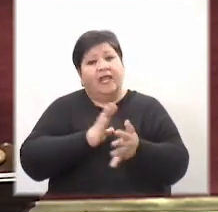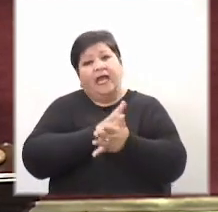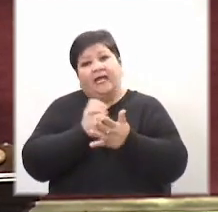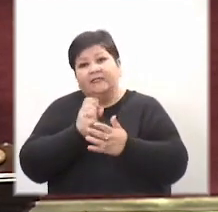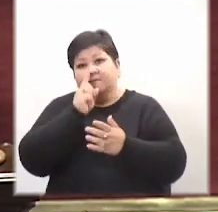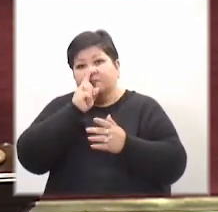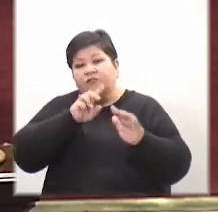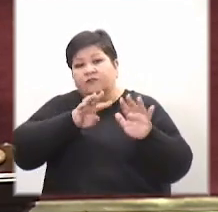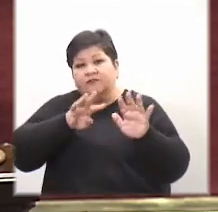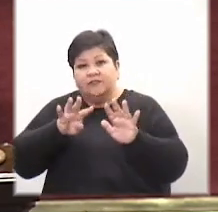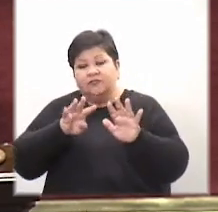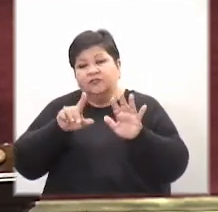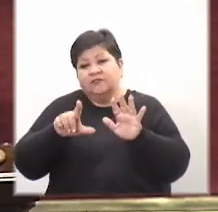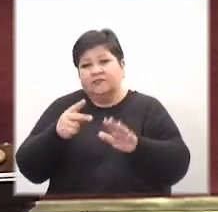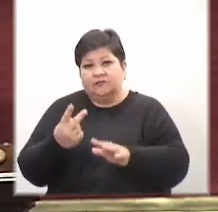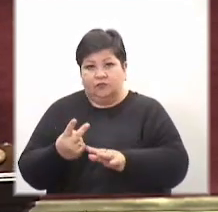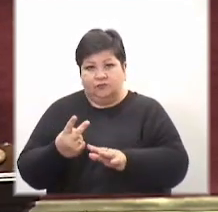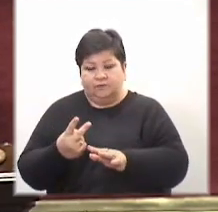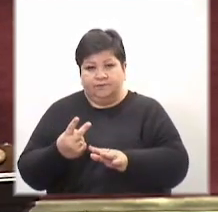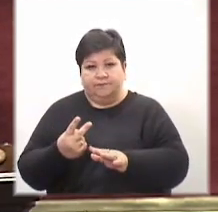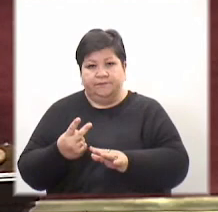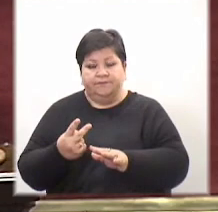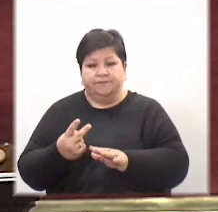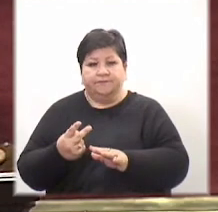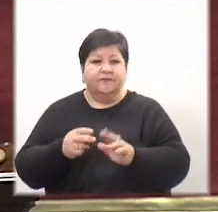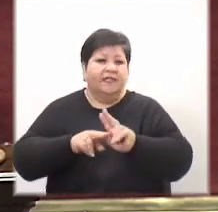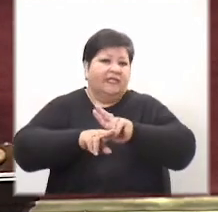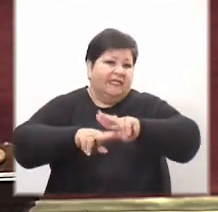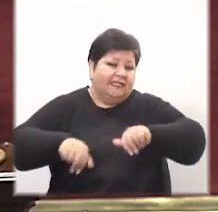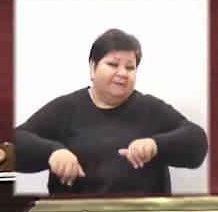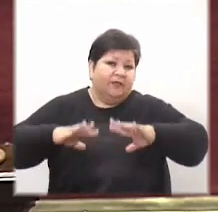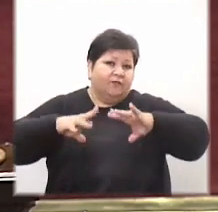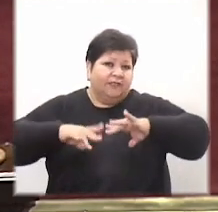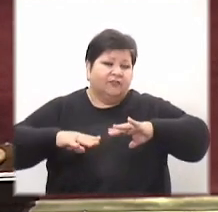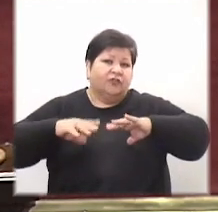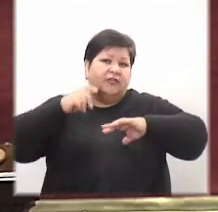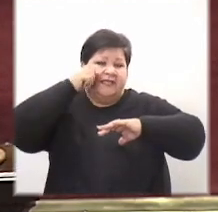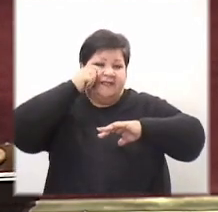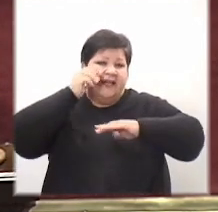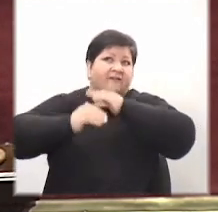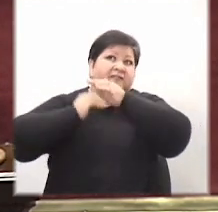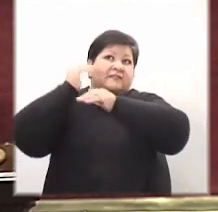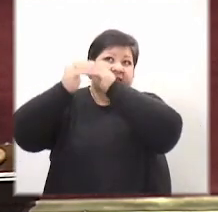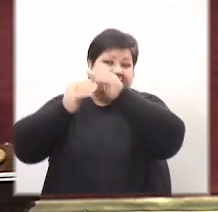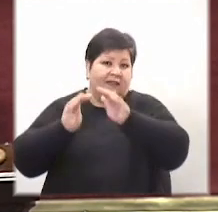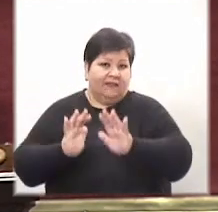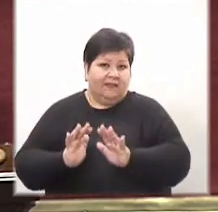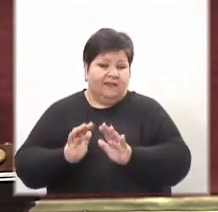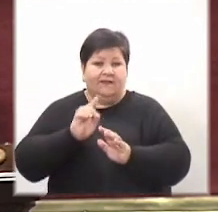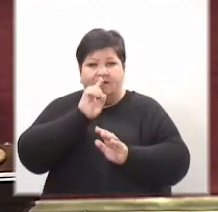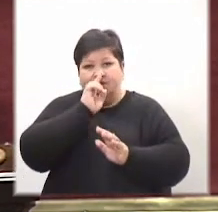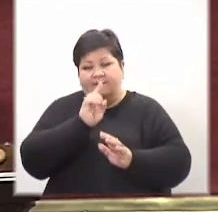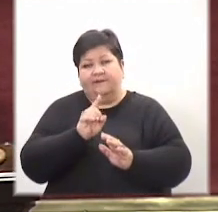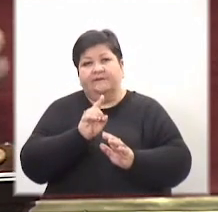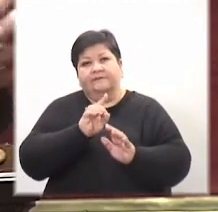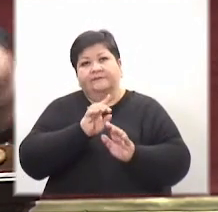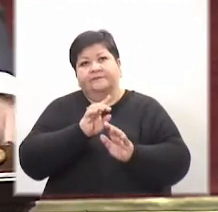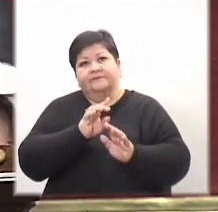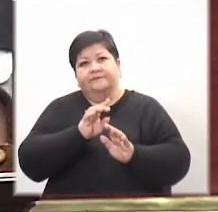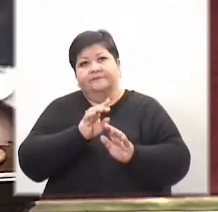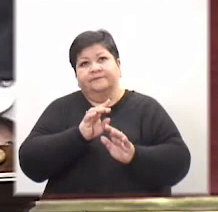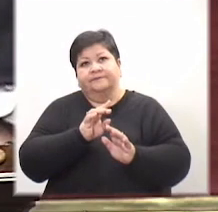año de 1972. Elimina la jubilación por edad avanzada, ley 18.395,